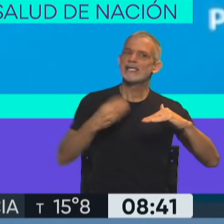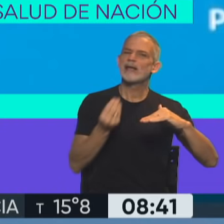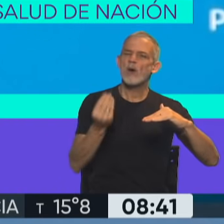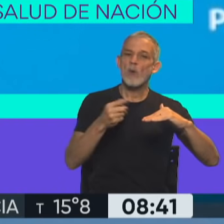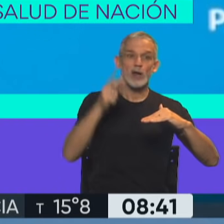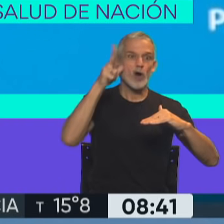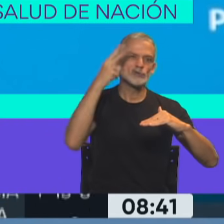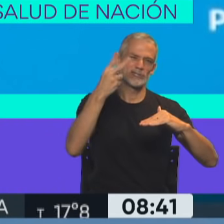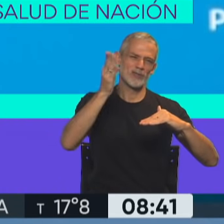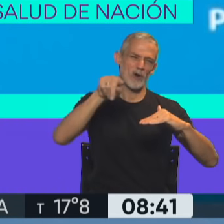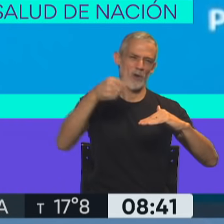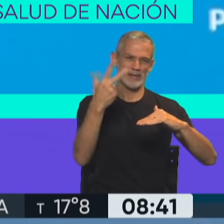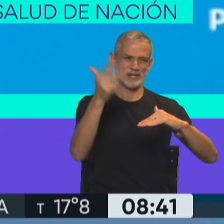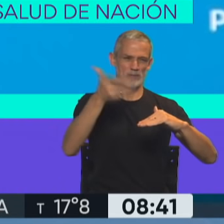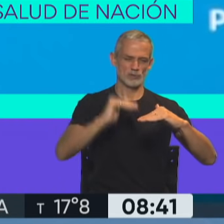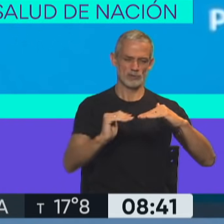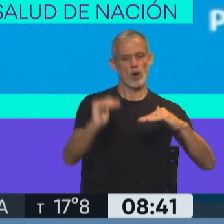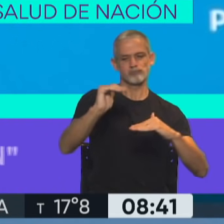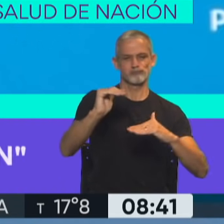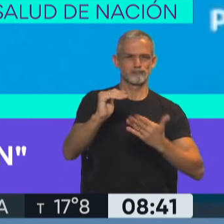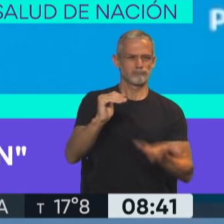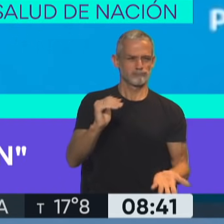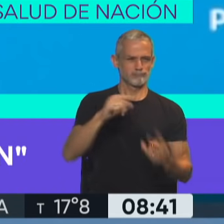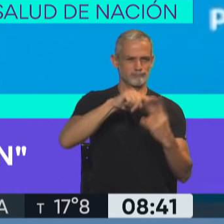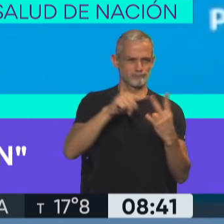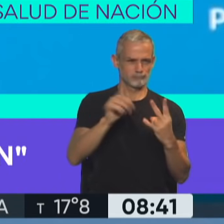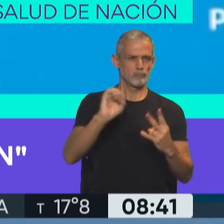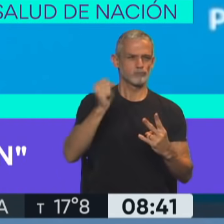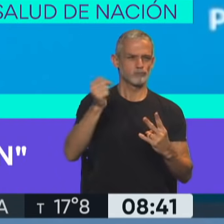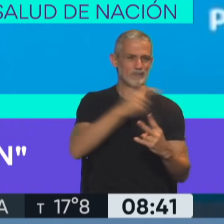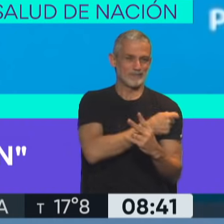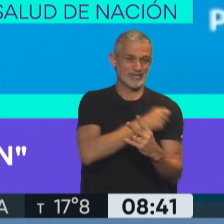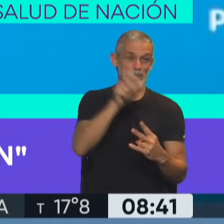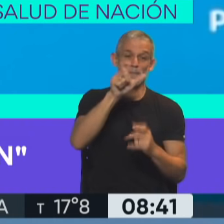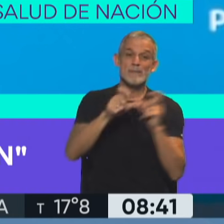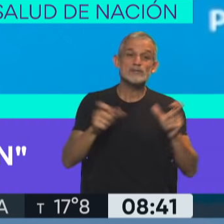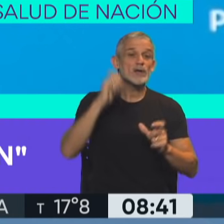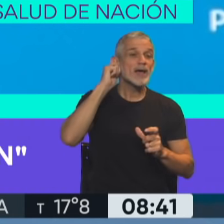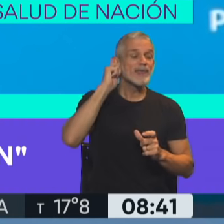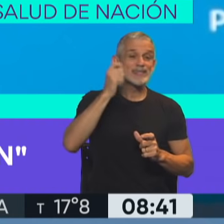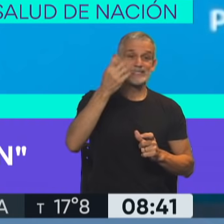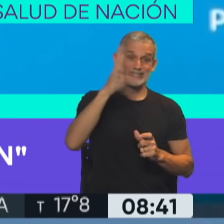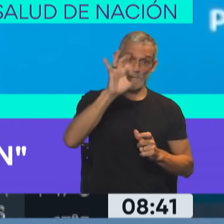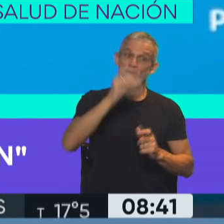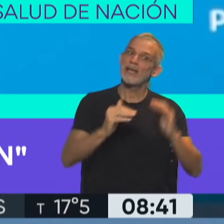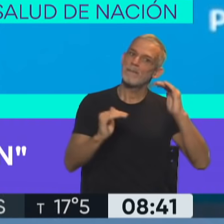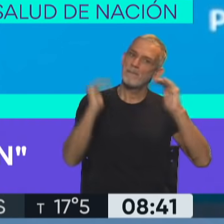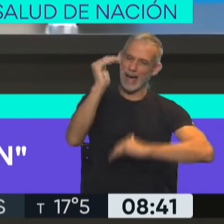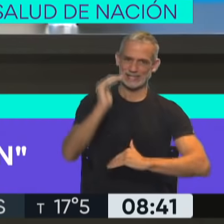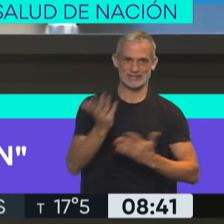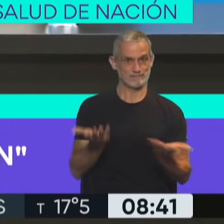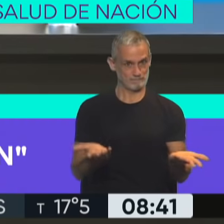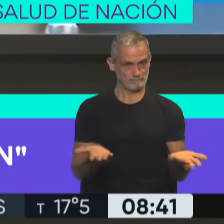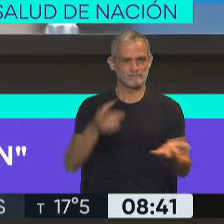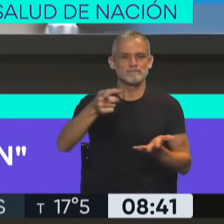llegando al 82.3% de cobertura con esquema completo en las personas mayores de 50 años. Así que,